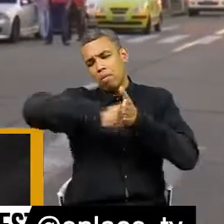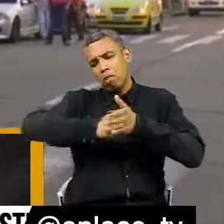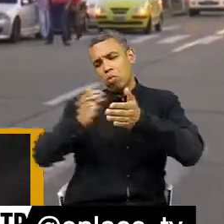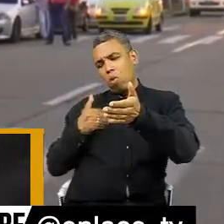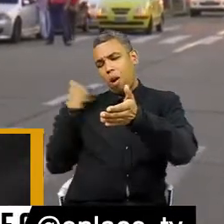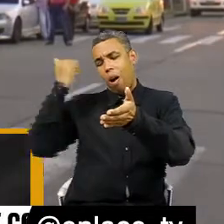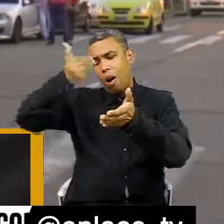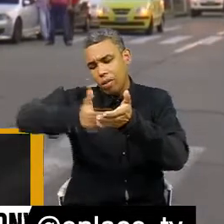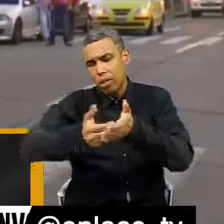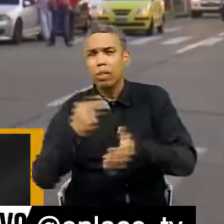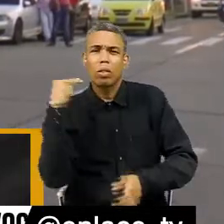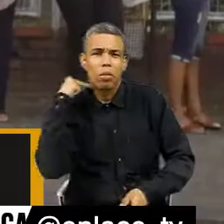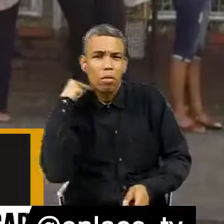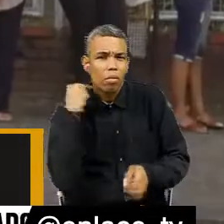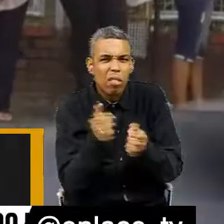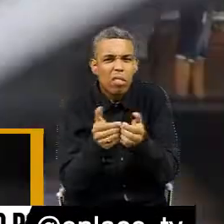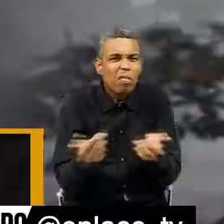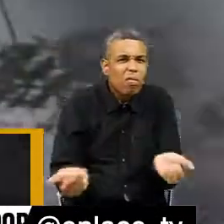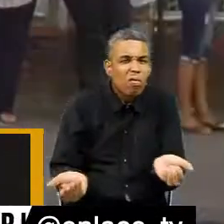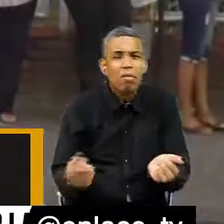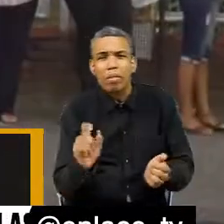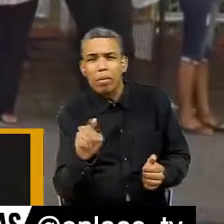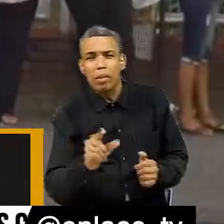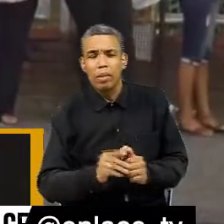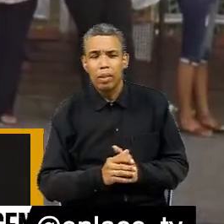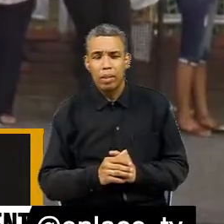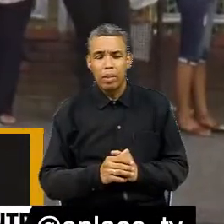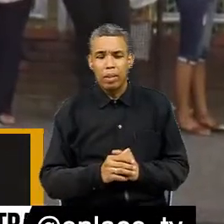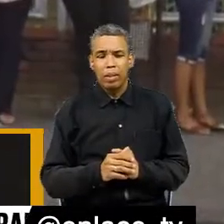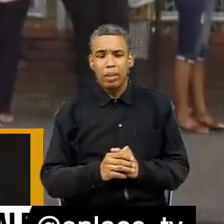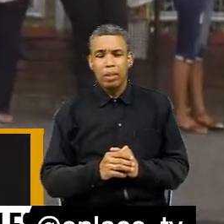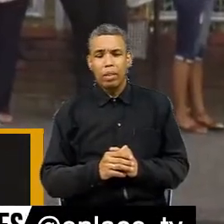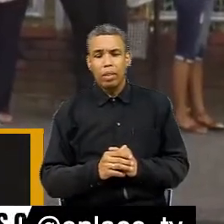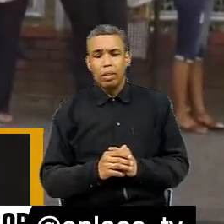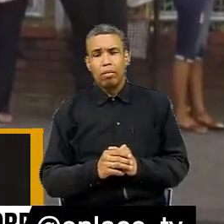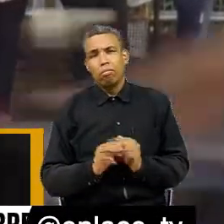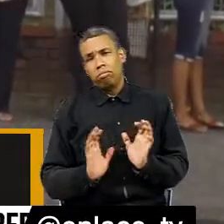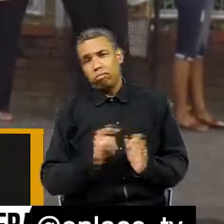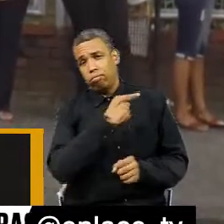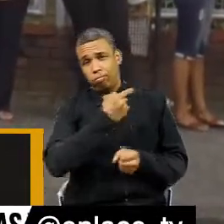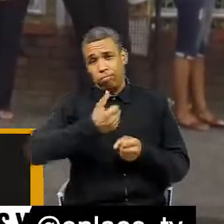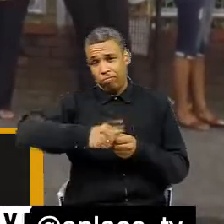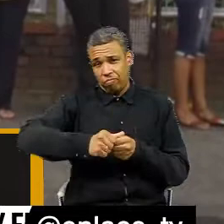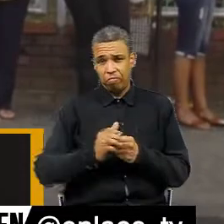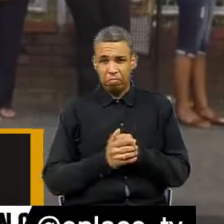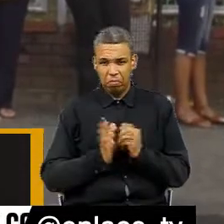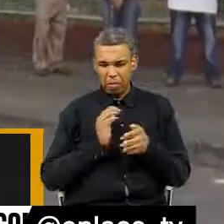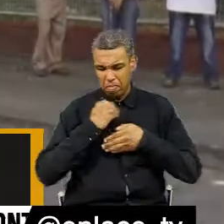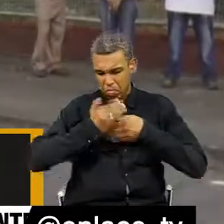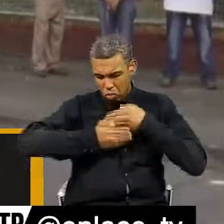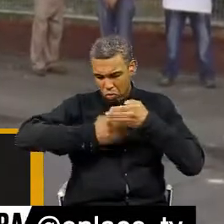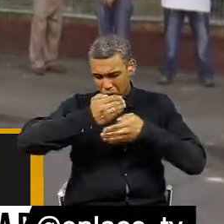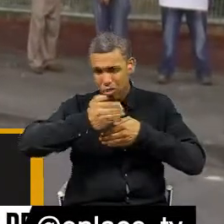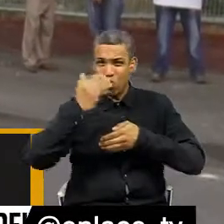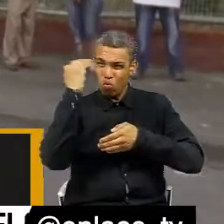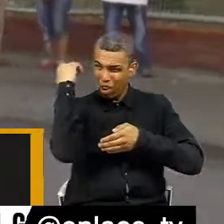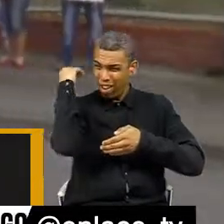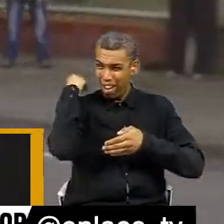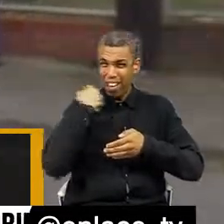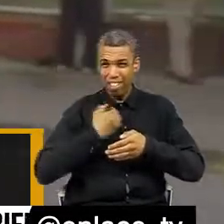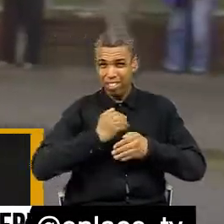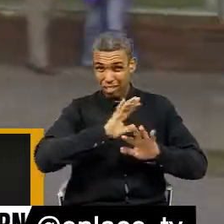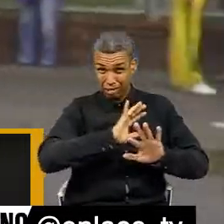hasta noviembre, lo que se acuerda es suspender los procesos y congelar todos los procesos que venían en tránsito, mientras